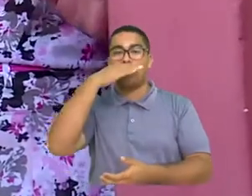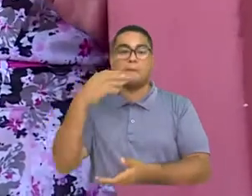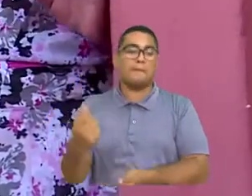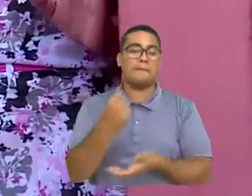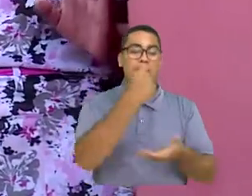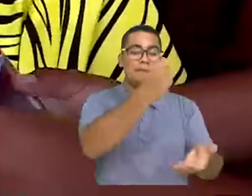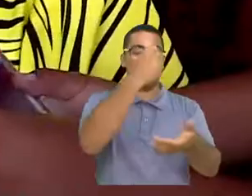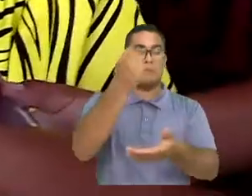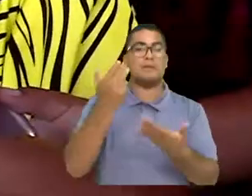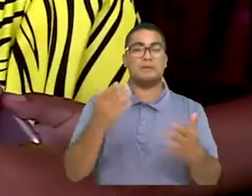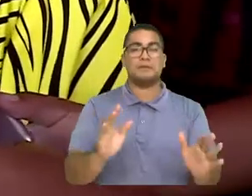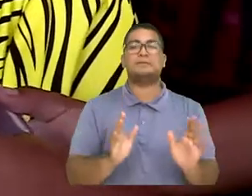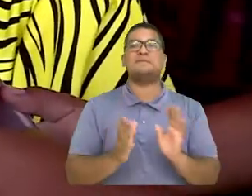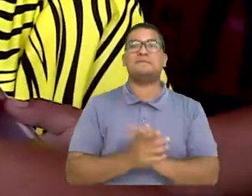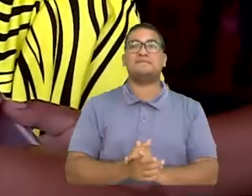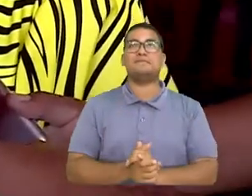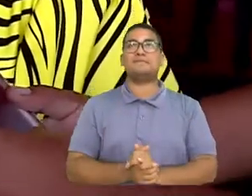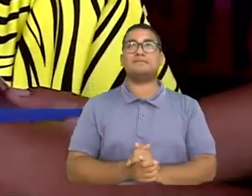todos ustedes.